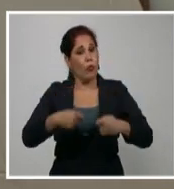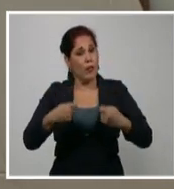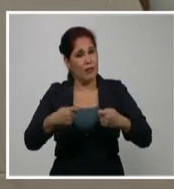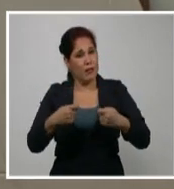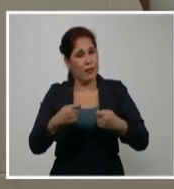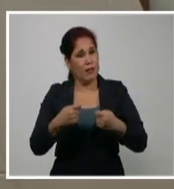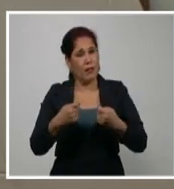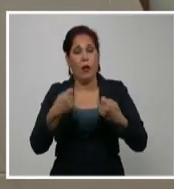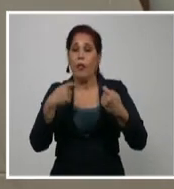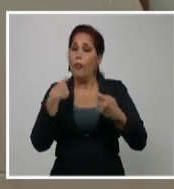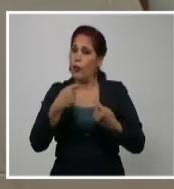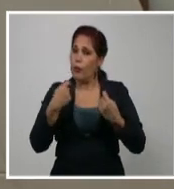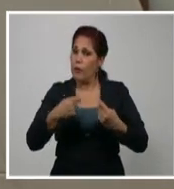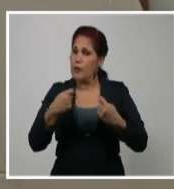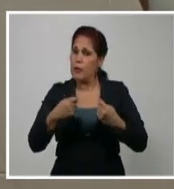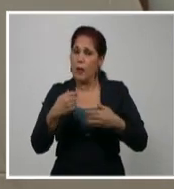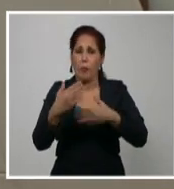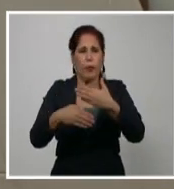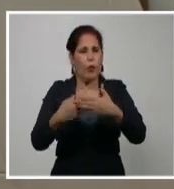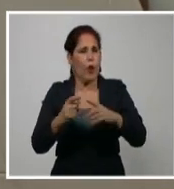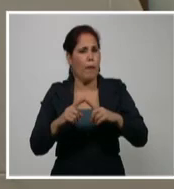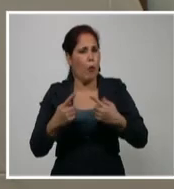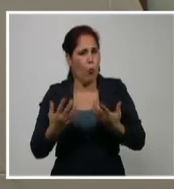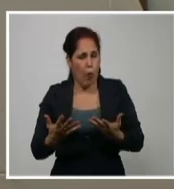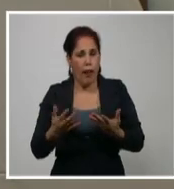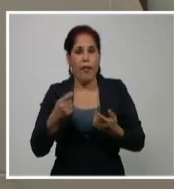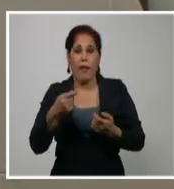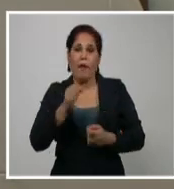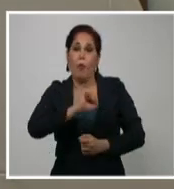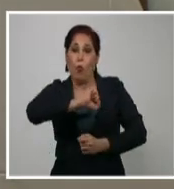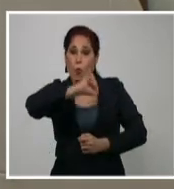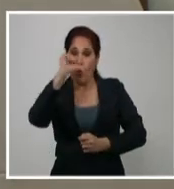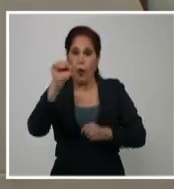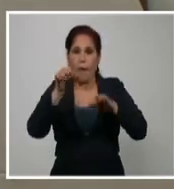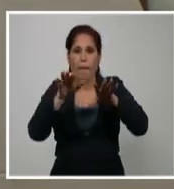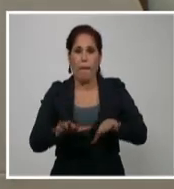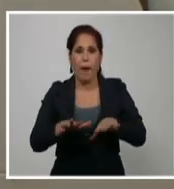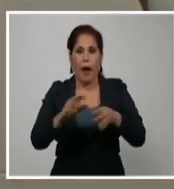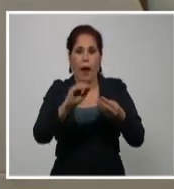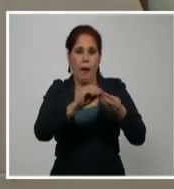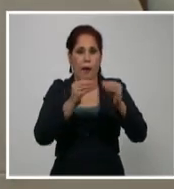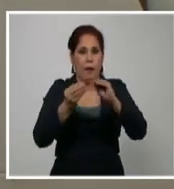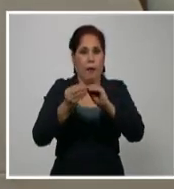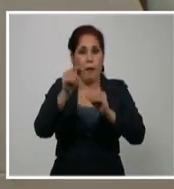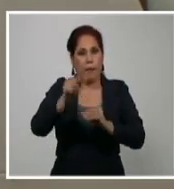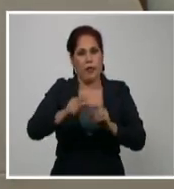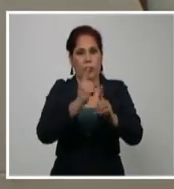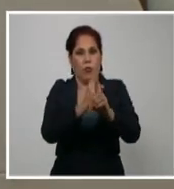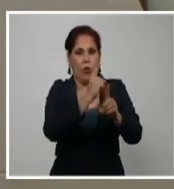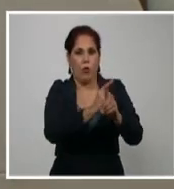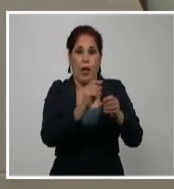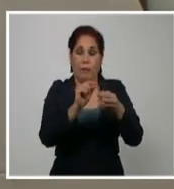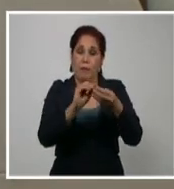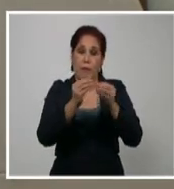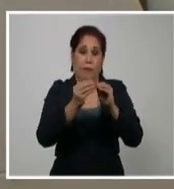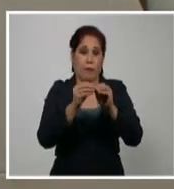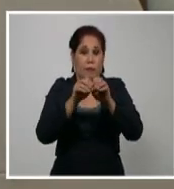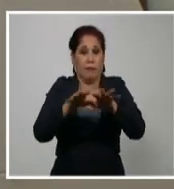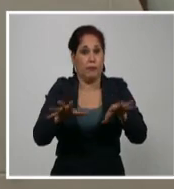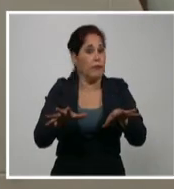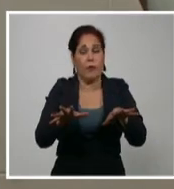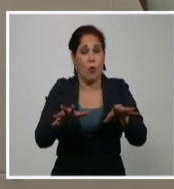es en el problema de tratar de lograr frenar la interacción entre las personas sanas y